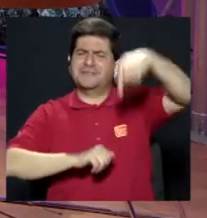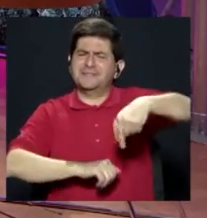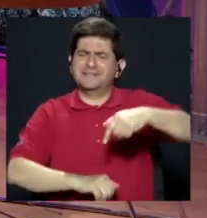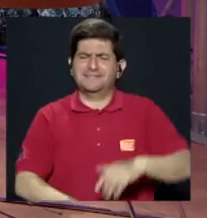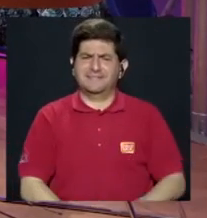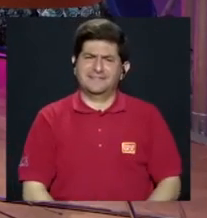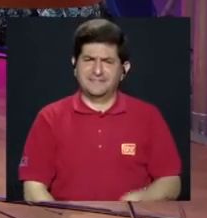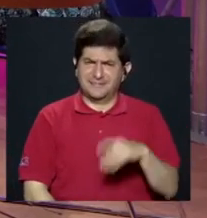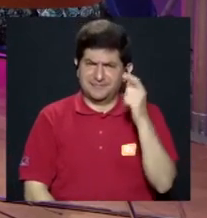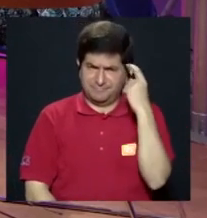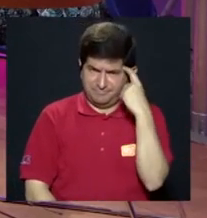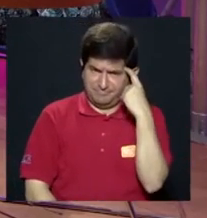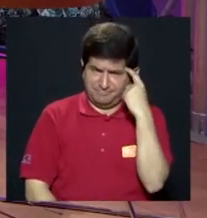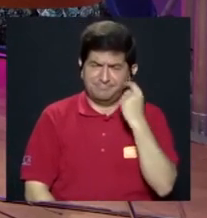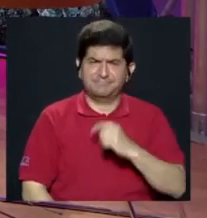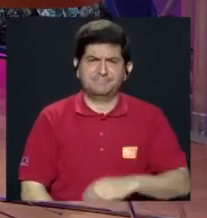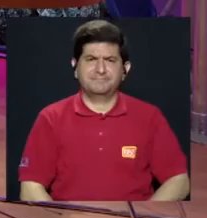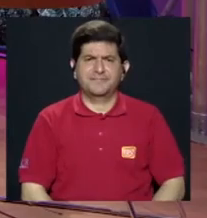cómo